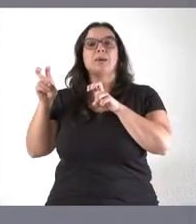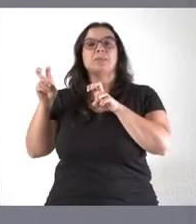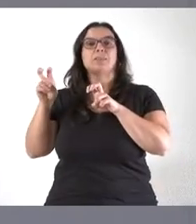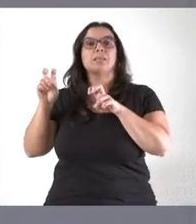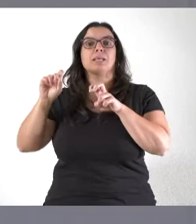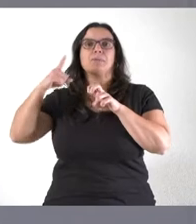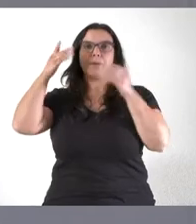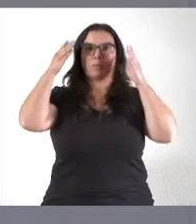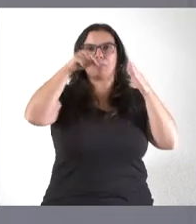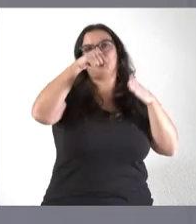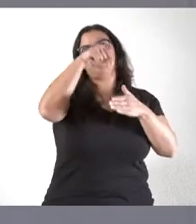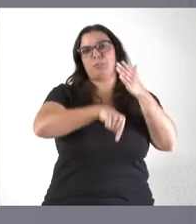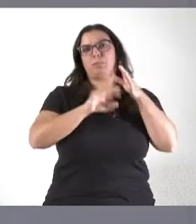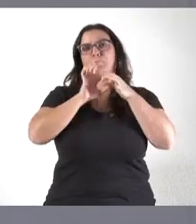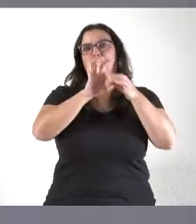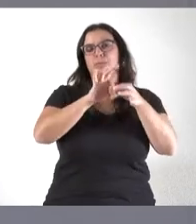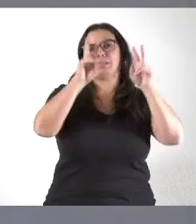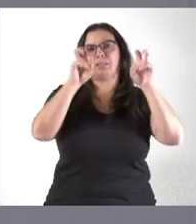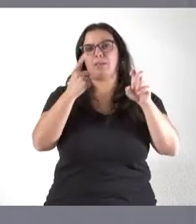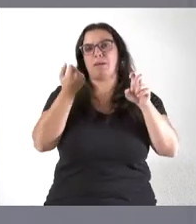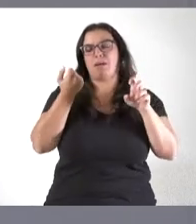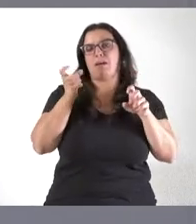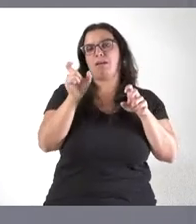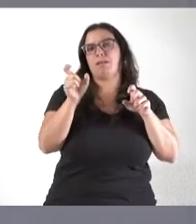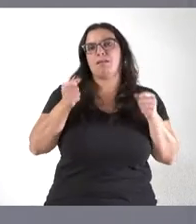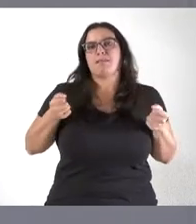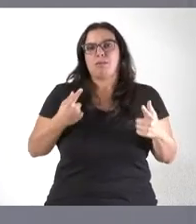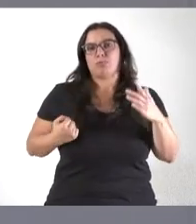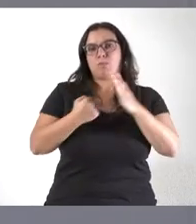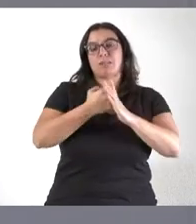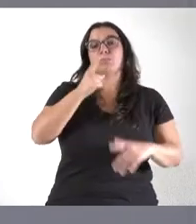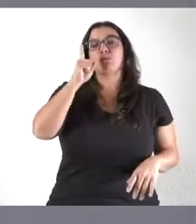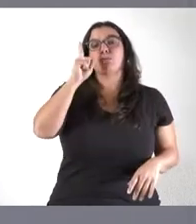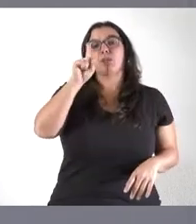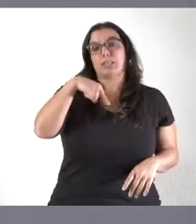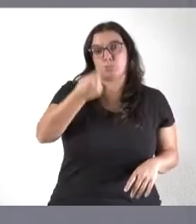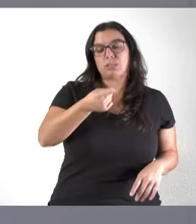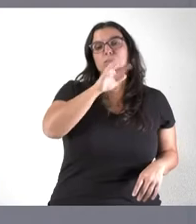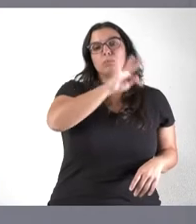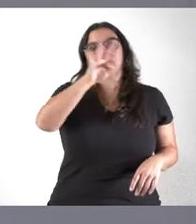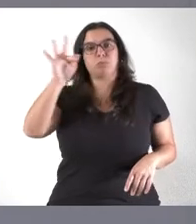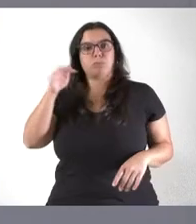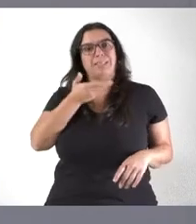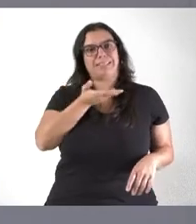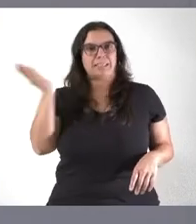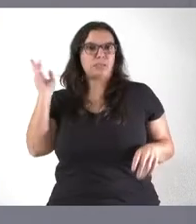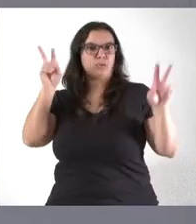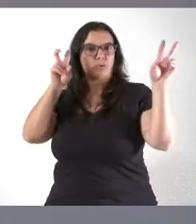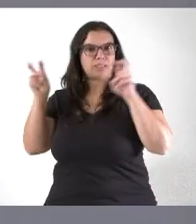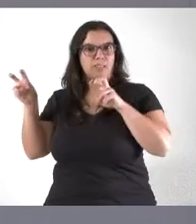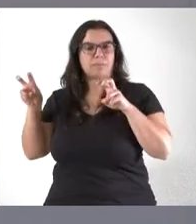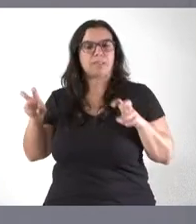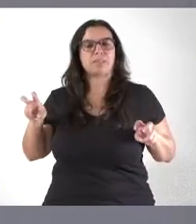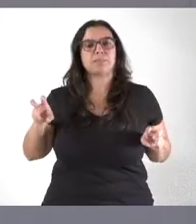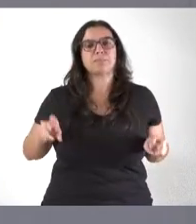relato el que tiene que ver con este tema y luego pasamos a continuación a referirnos al resto de los temas